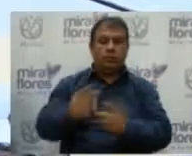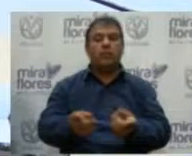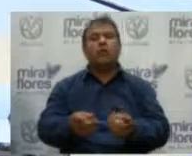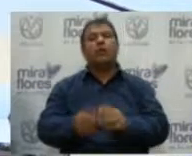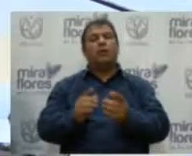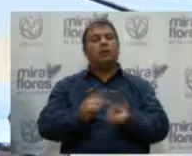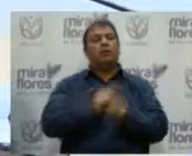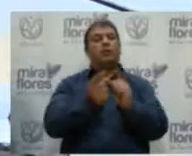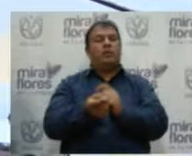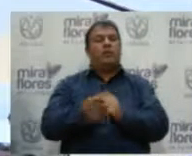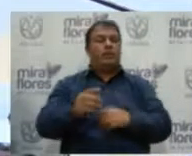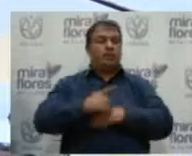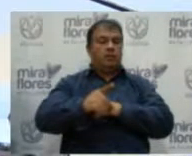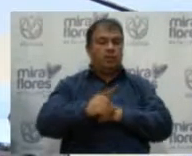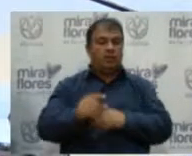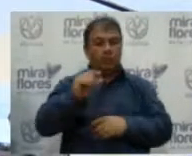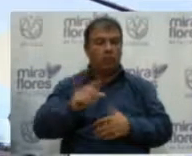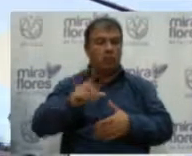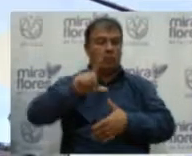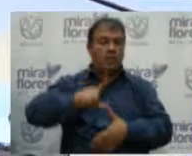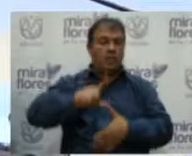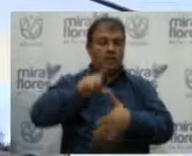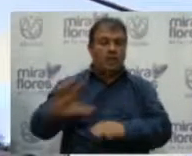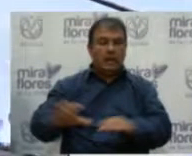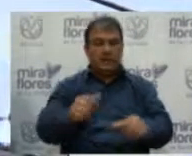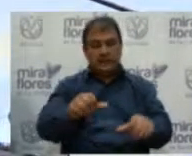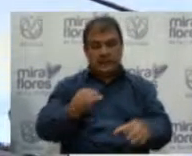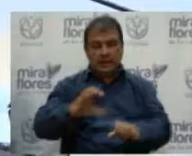los pocos en América Latina en implementar esta acción.